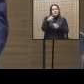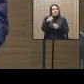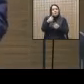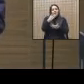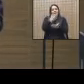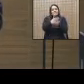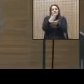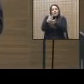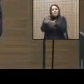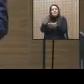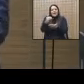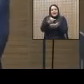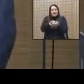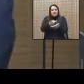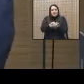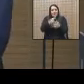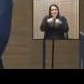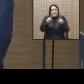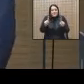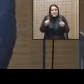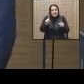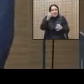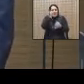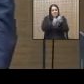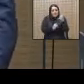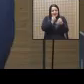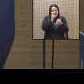decir, aquí al final,